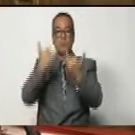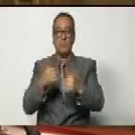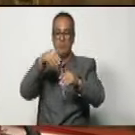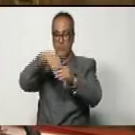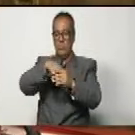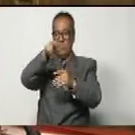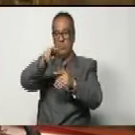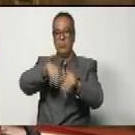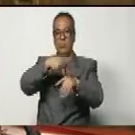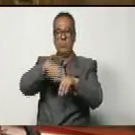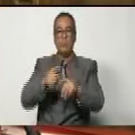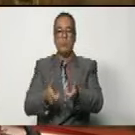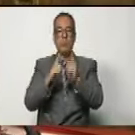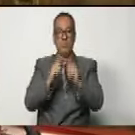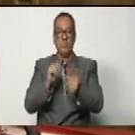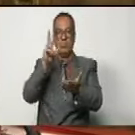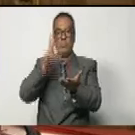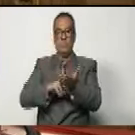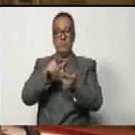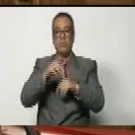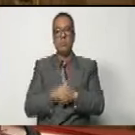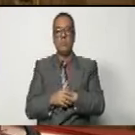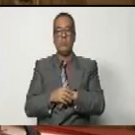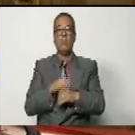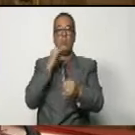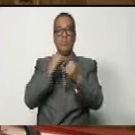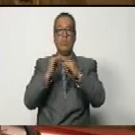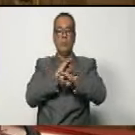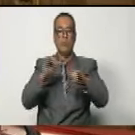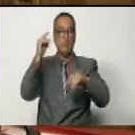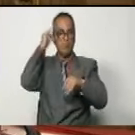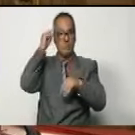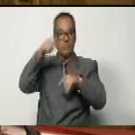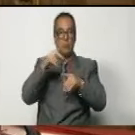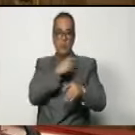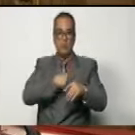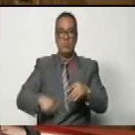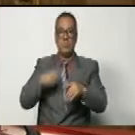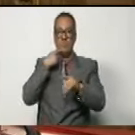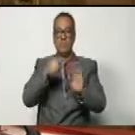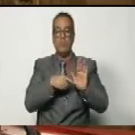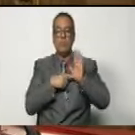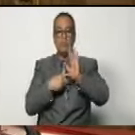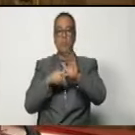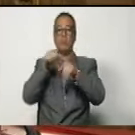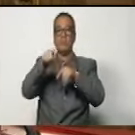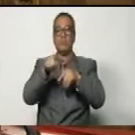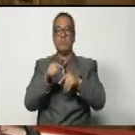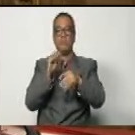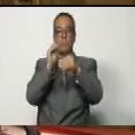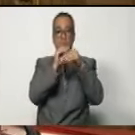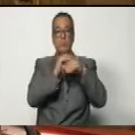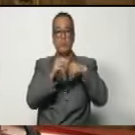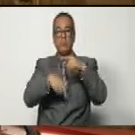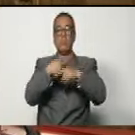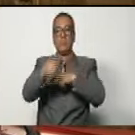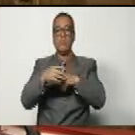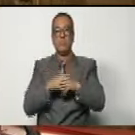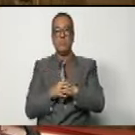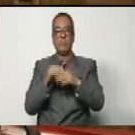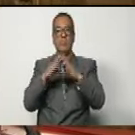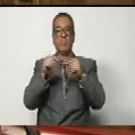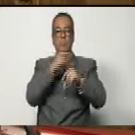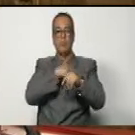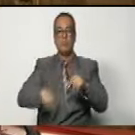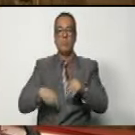a votación, las autorizaciones resultaron aprobadas. Agotada la agenda del día, el presidente levantó la sesión ordinaria y convocó para la próxima sesión. Es